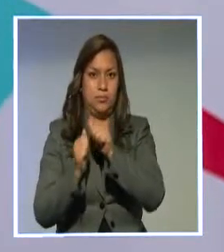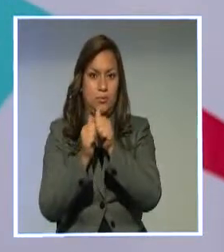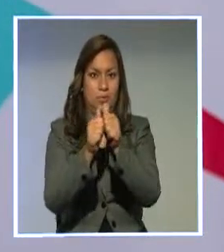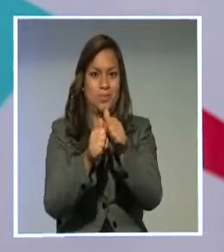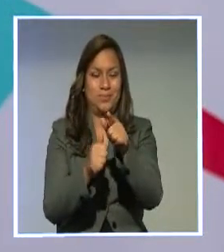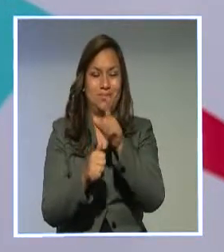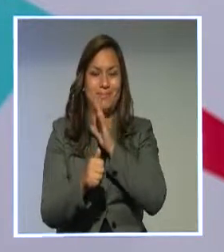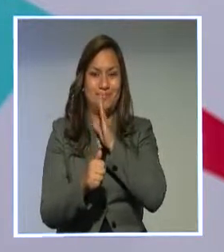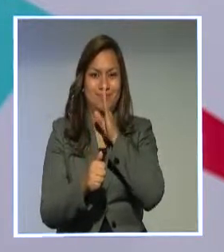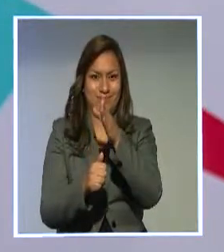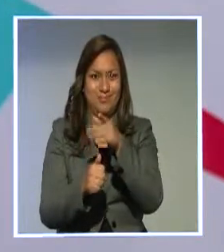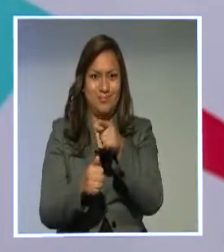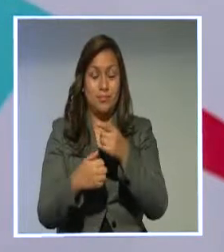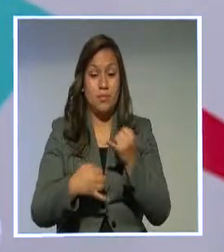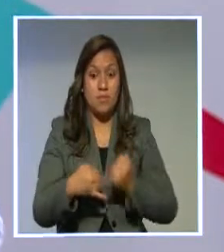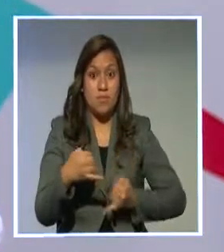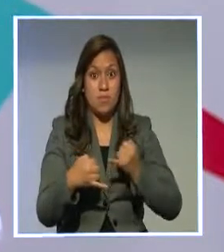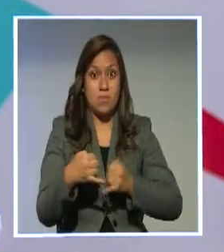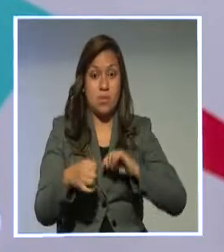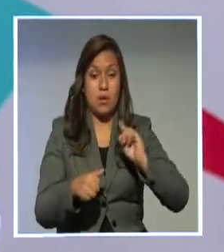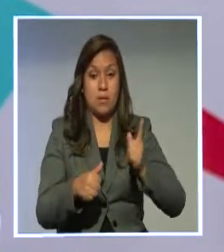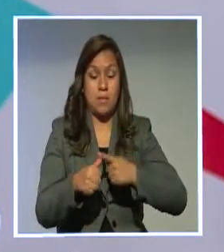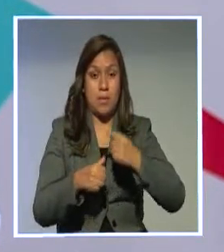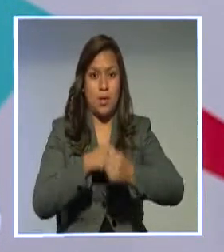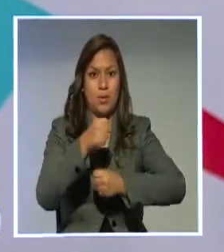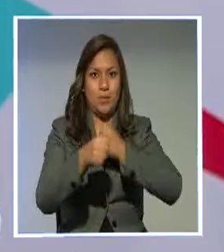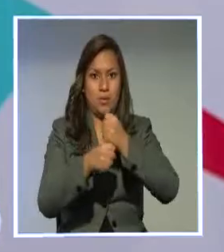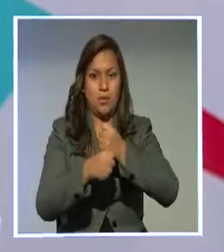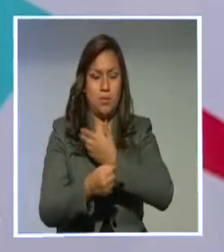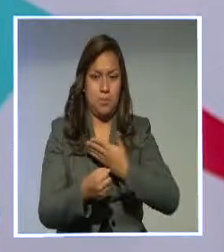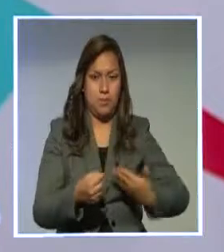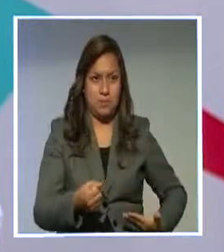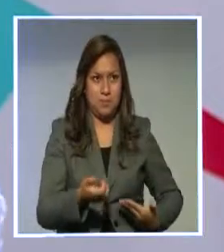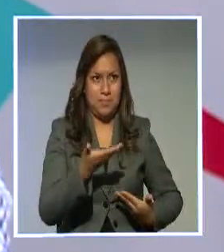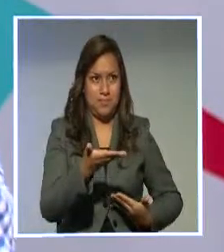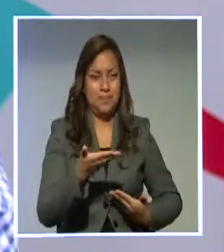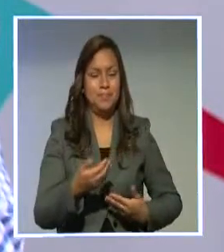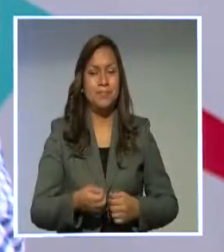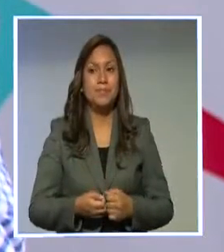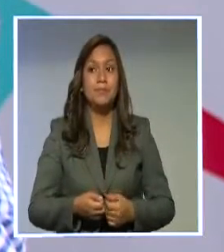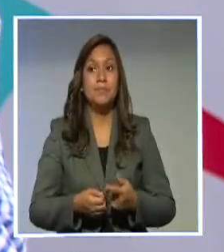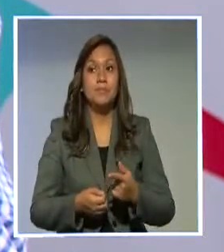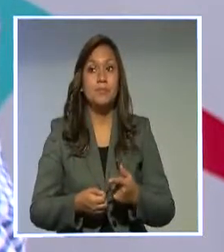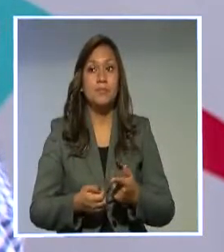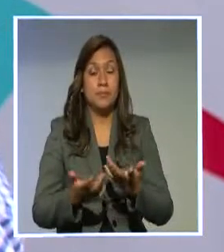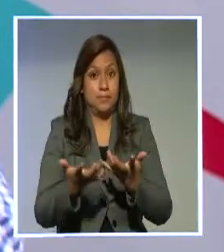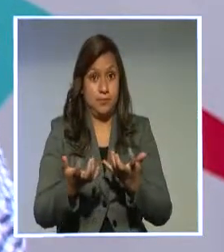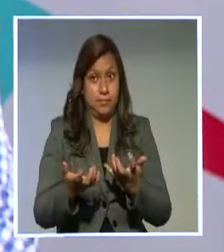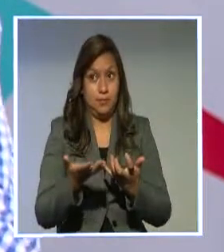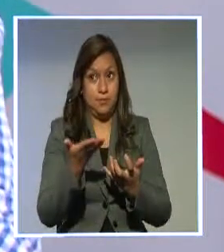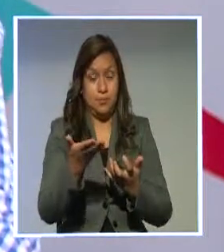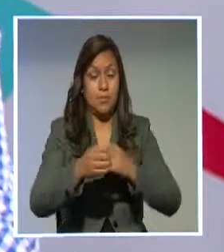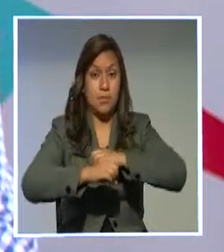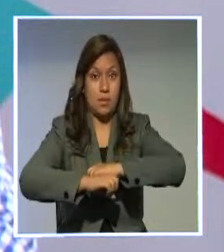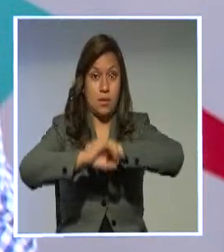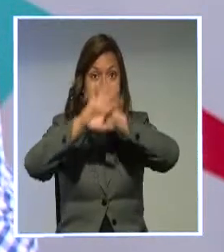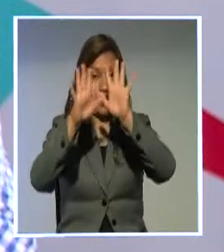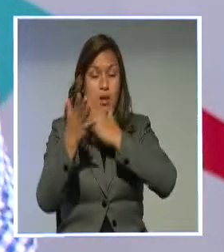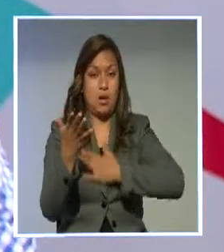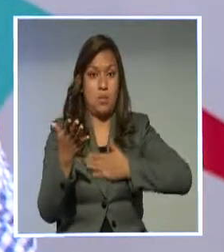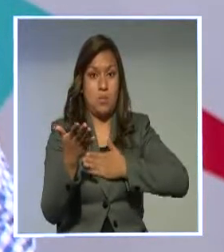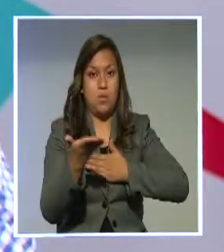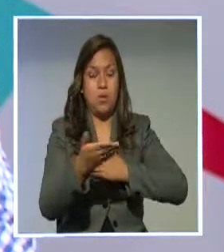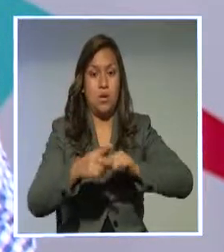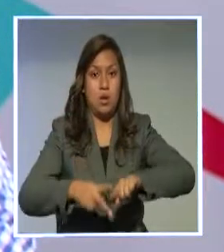ya este programa, el primero del año, presidenta Gabriela, y querríamos que usted ya nos aclare también sobre